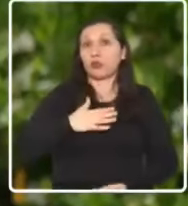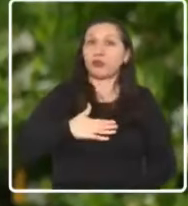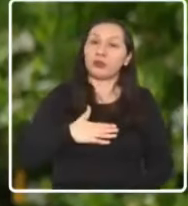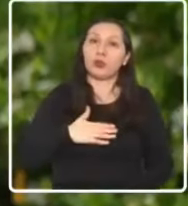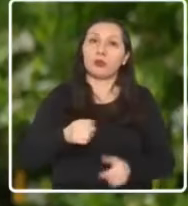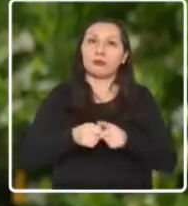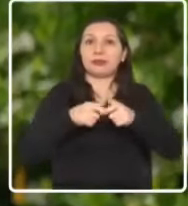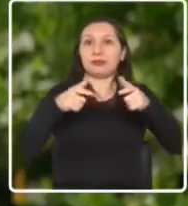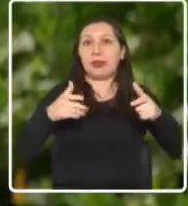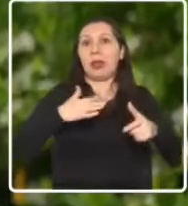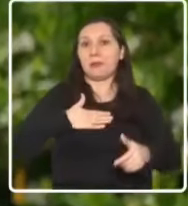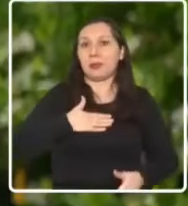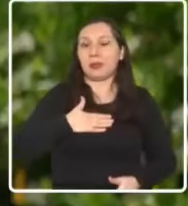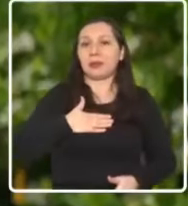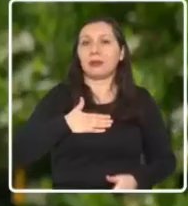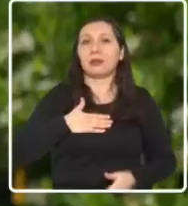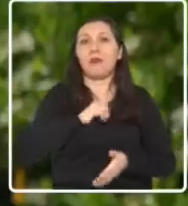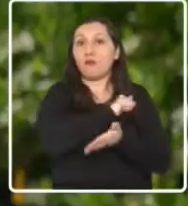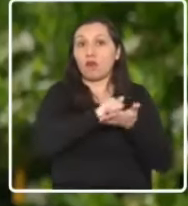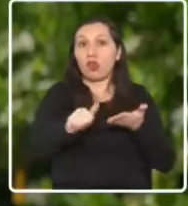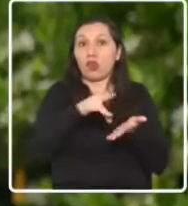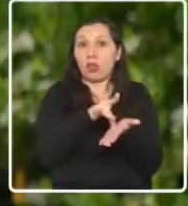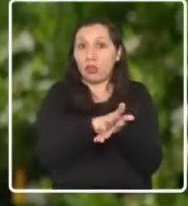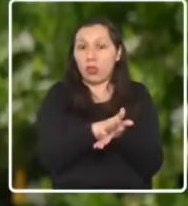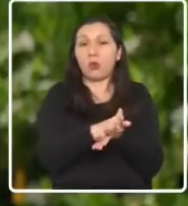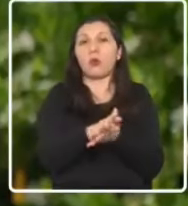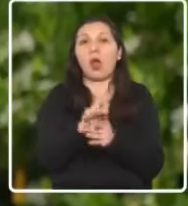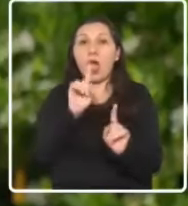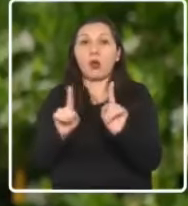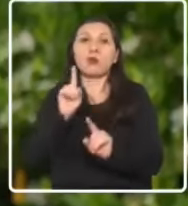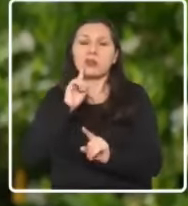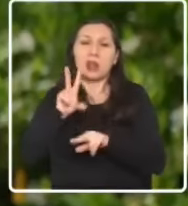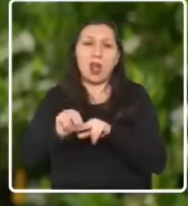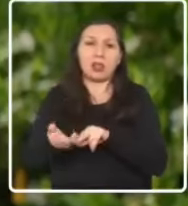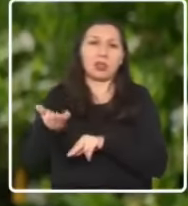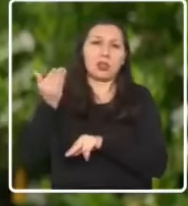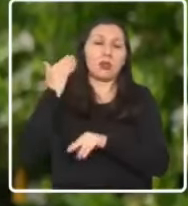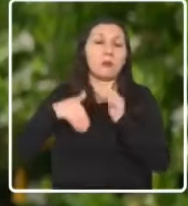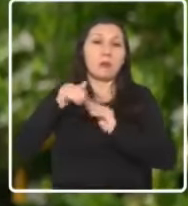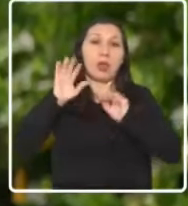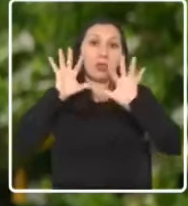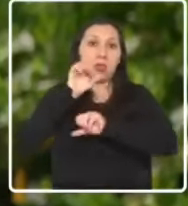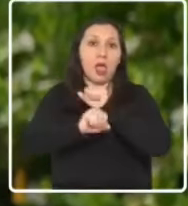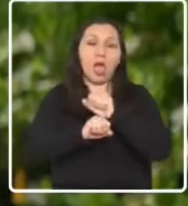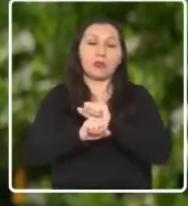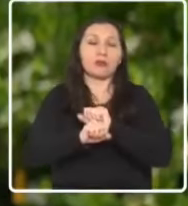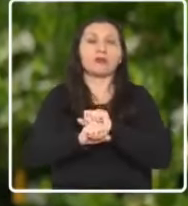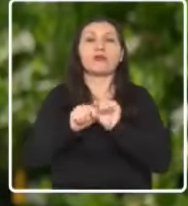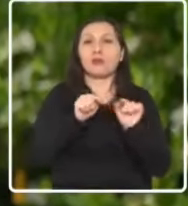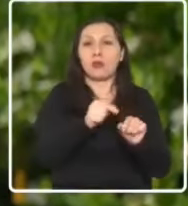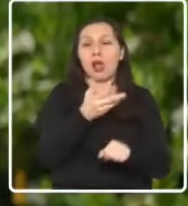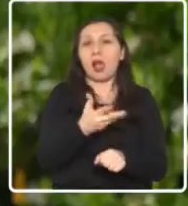tocado hacer crecer el mío. La prescripción de deudas, aquellos que tienen antigüedad mayor de 10 años, va a